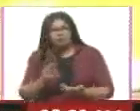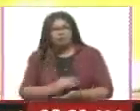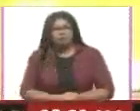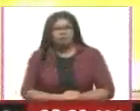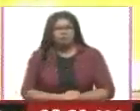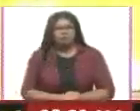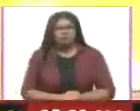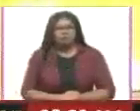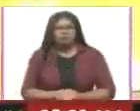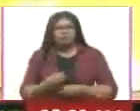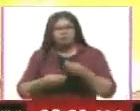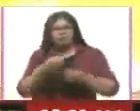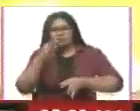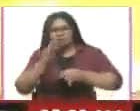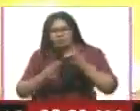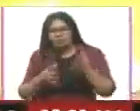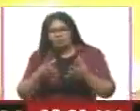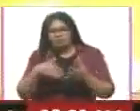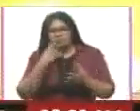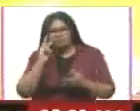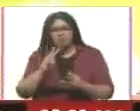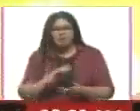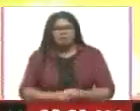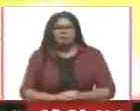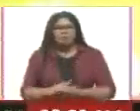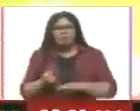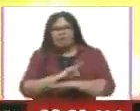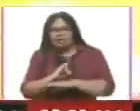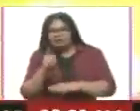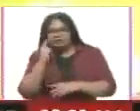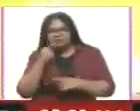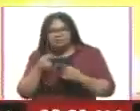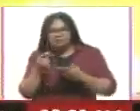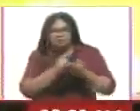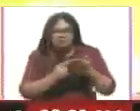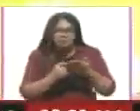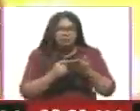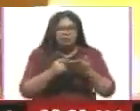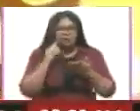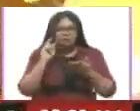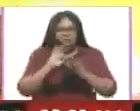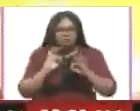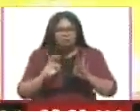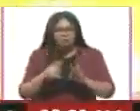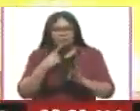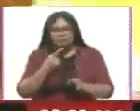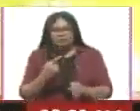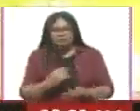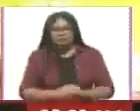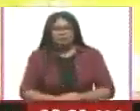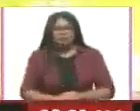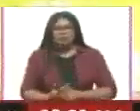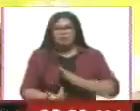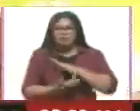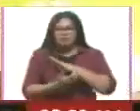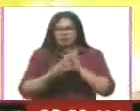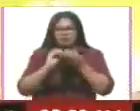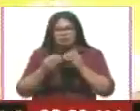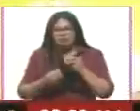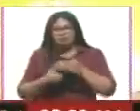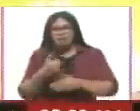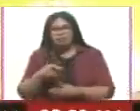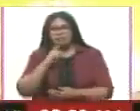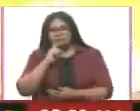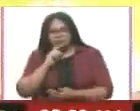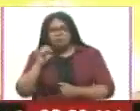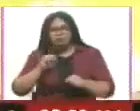de repente hay arquitectos y especialistas en restauración que pueden decir técnicamente una restauración es mucho más compleja,